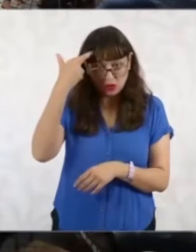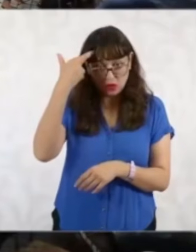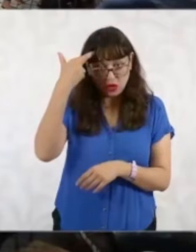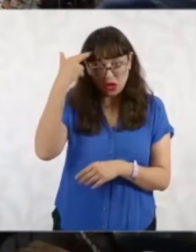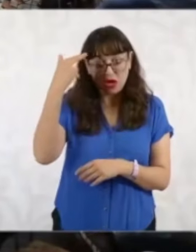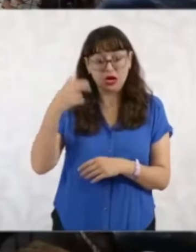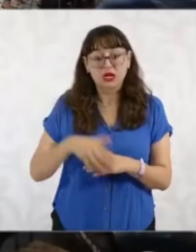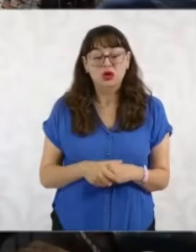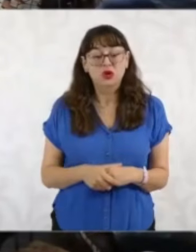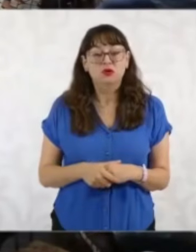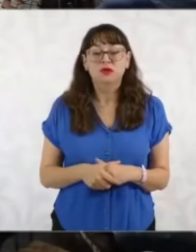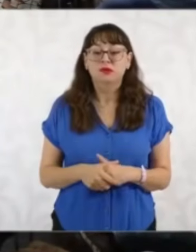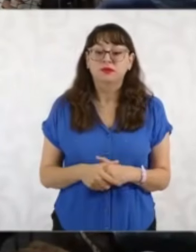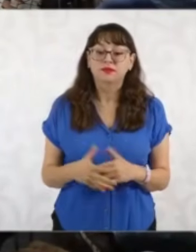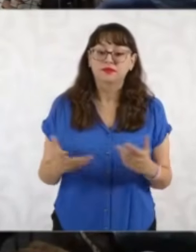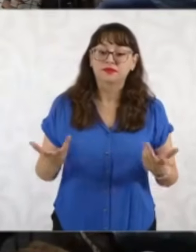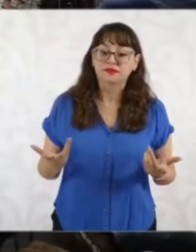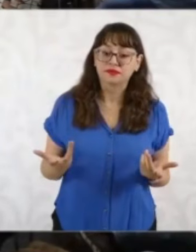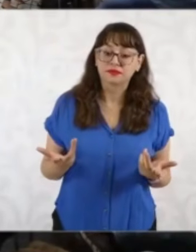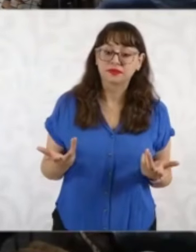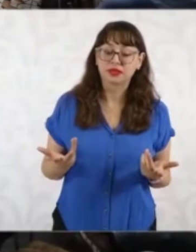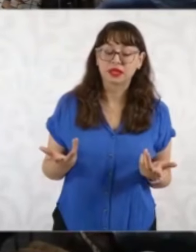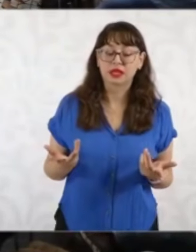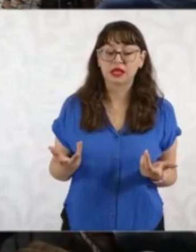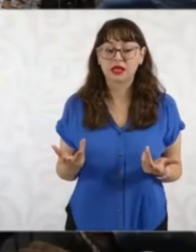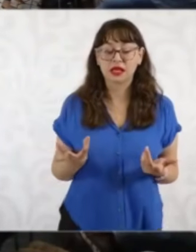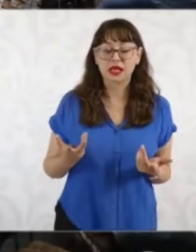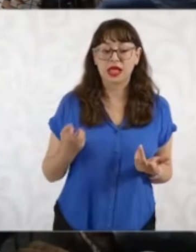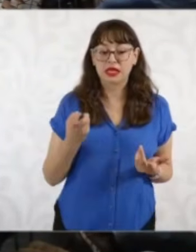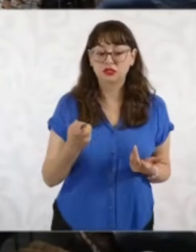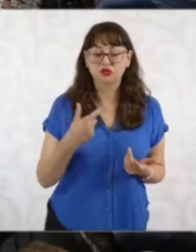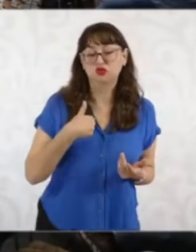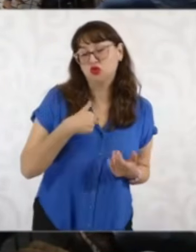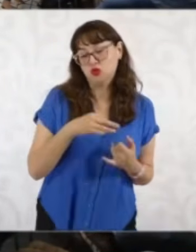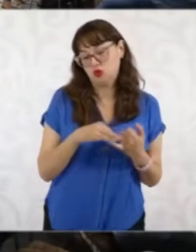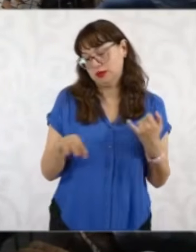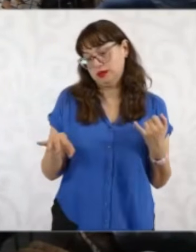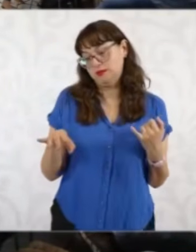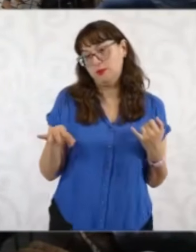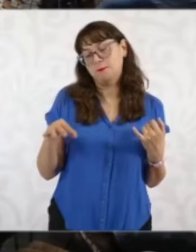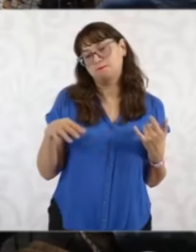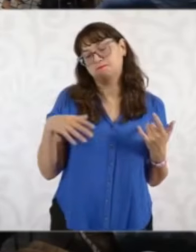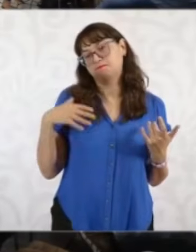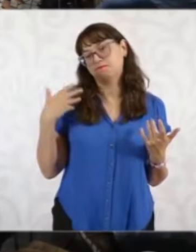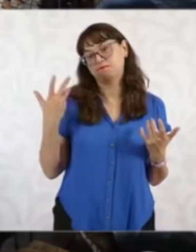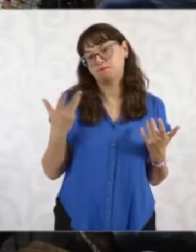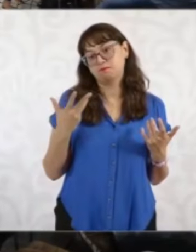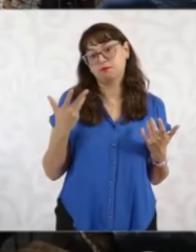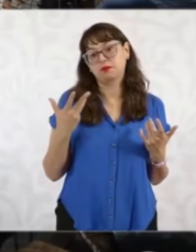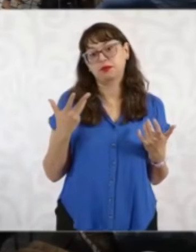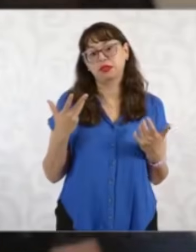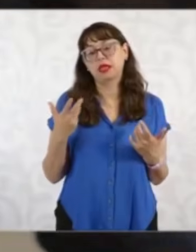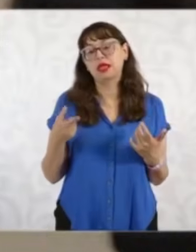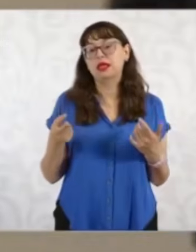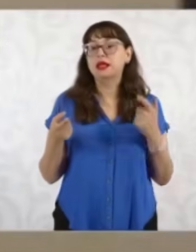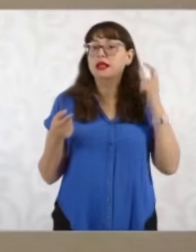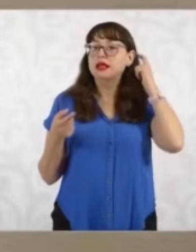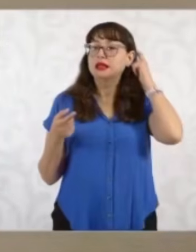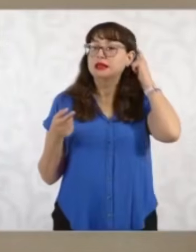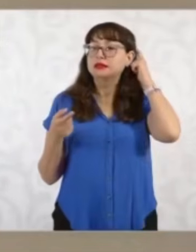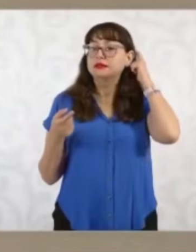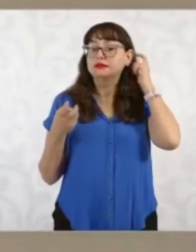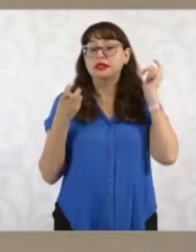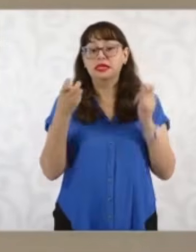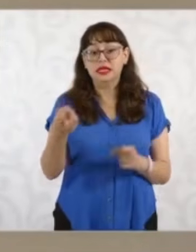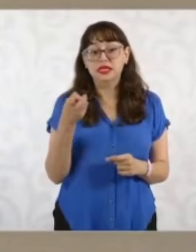su respuesta. En estos ataques, porque para ellos son análisis, a veces me